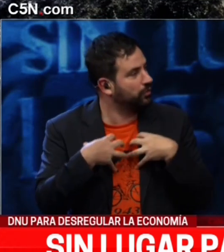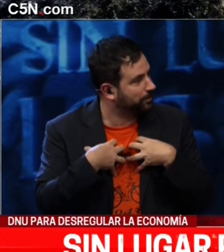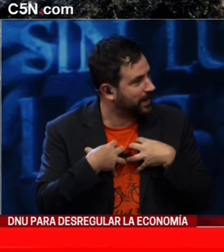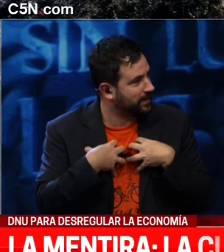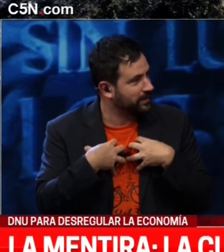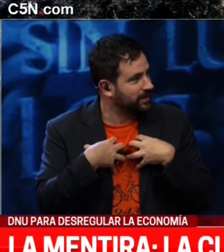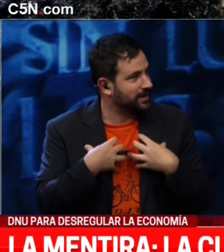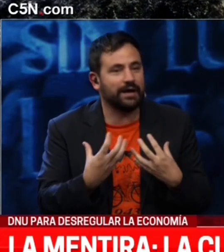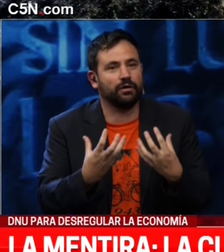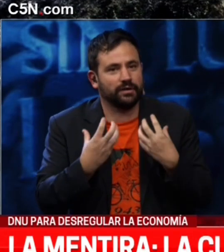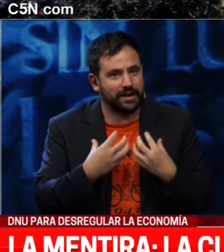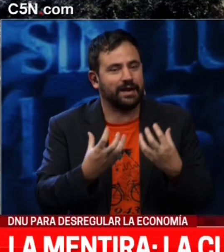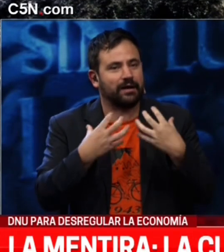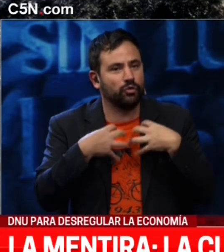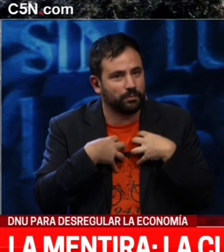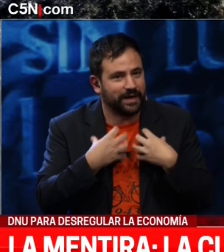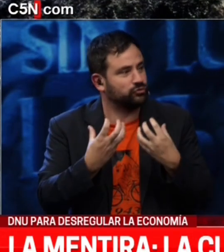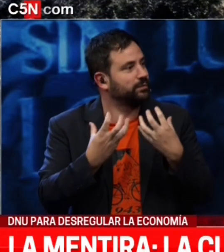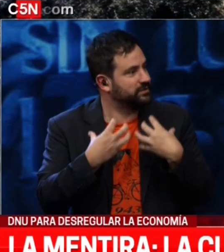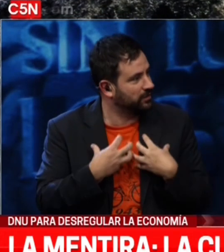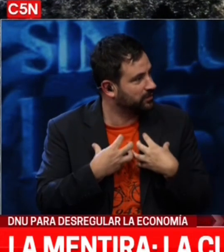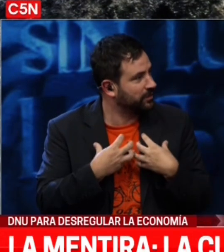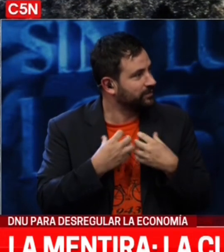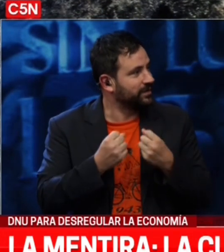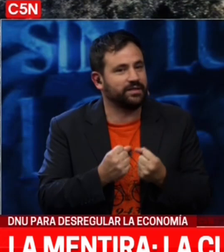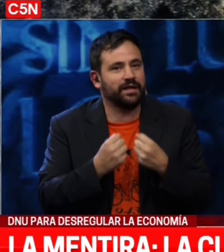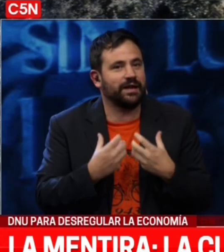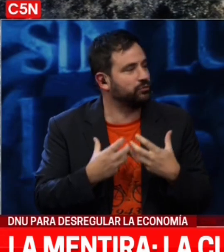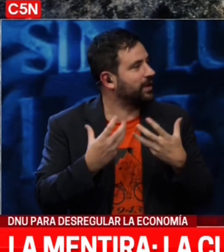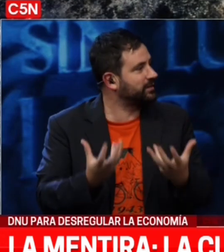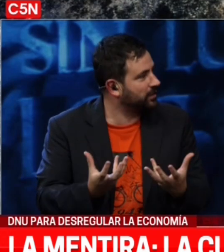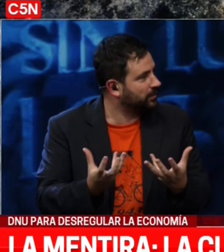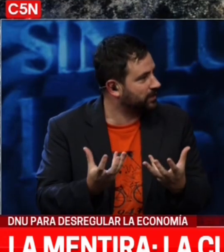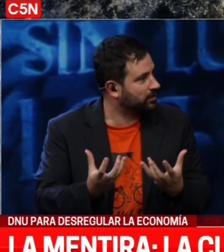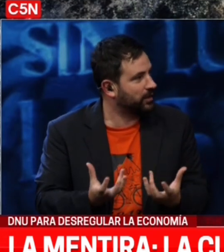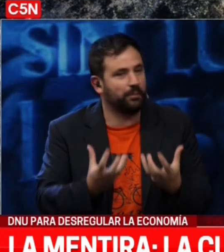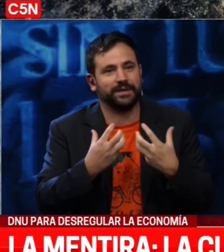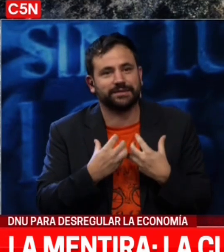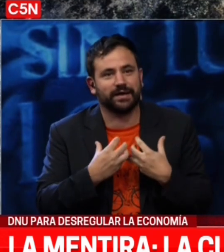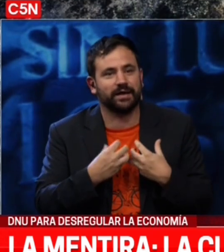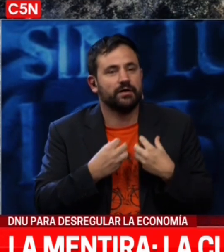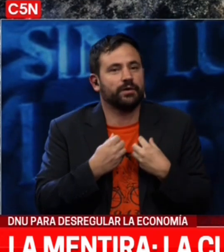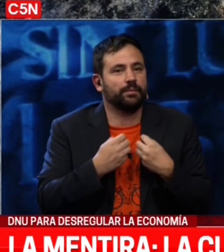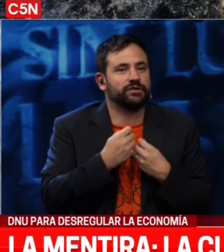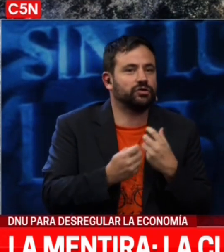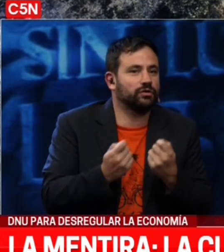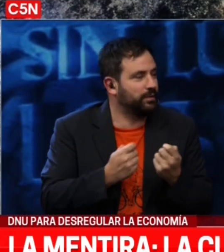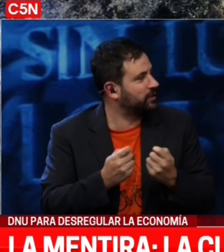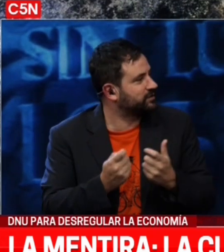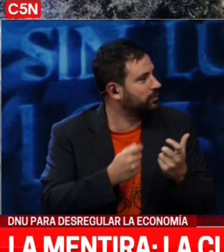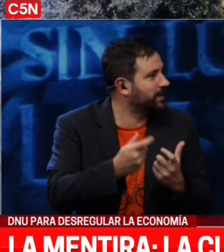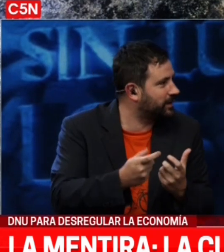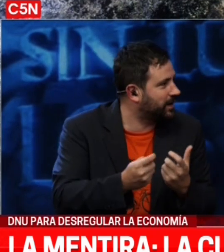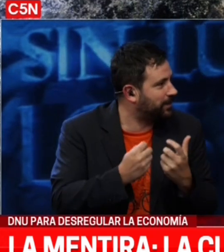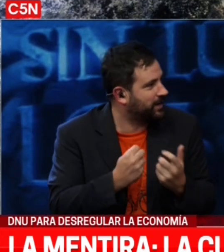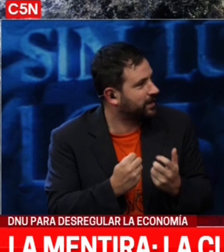la culpa la la la culpa la sumisión y este ía del autocastigo viste como que vos pensá que bueno pero si yo me estoy